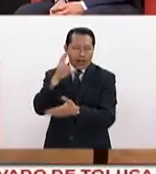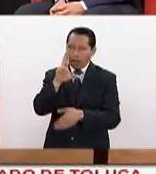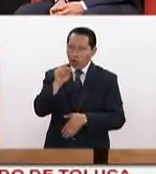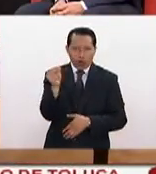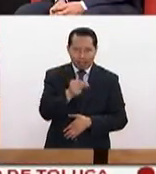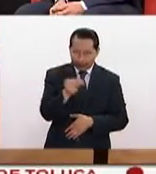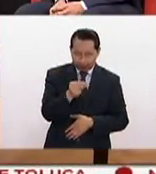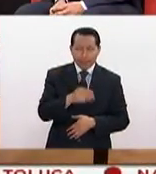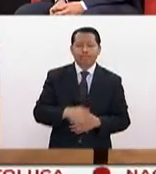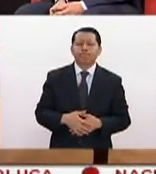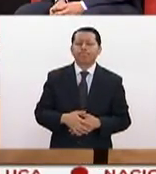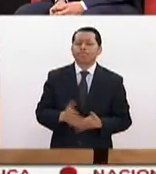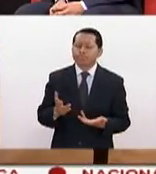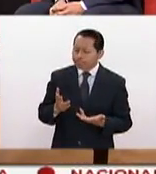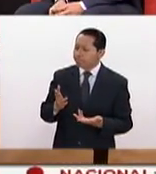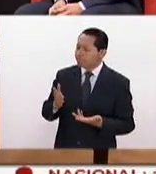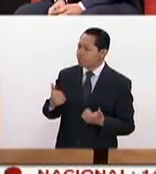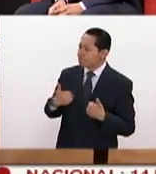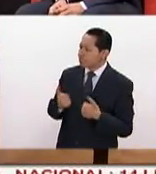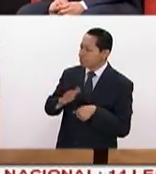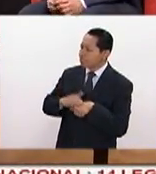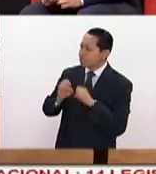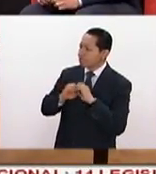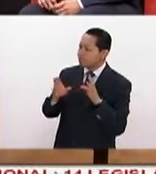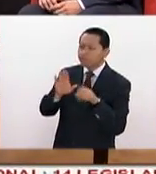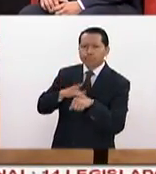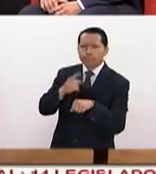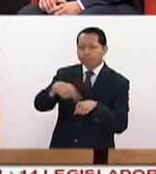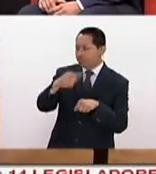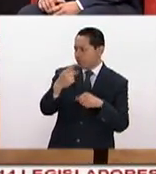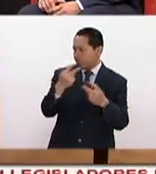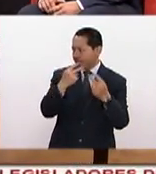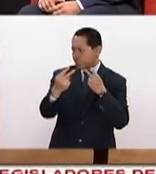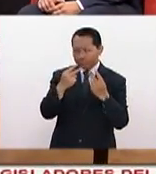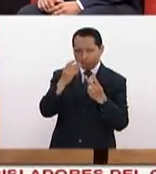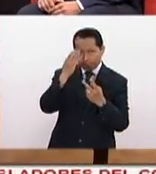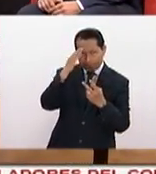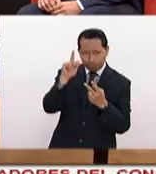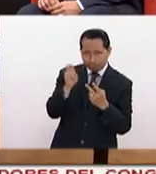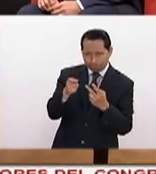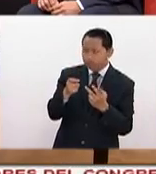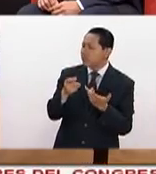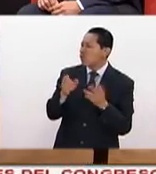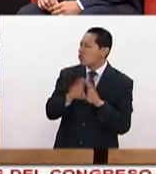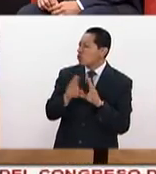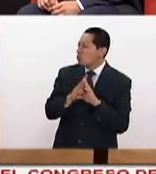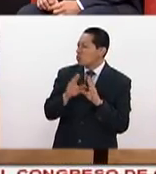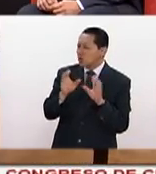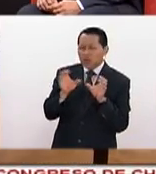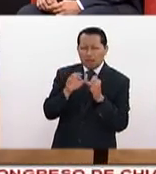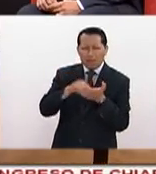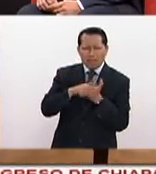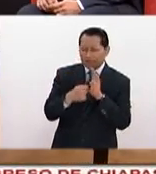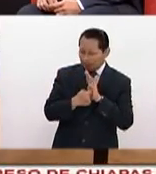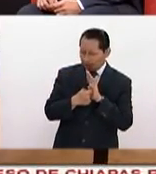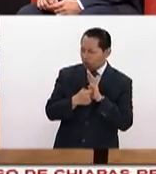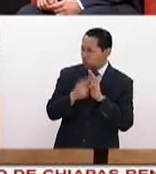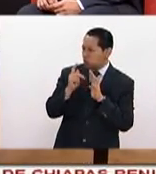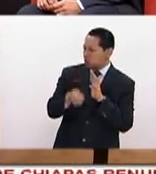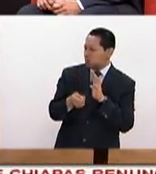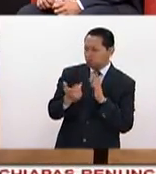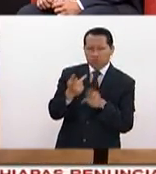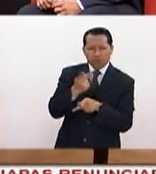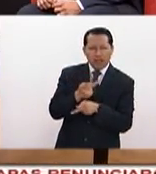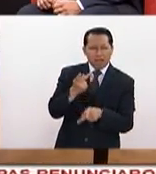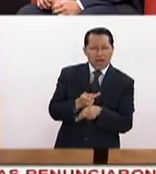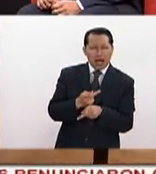entendamos un poco mejor, porque no toda la audiencia conoce bien, ¿cómo se logra esta certificación de técnico en la educación media superior?